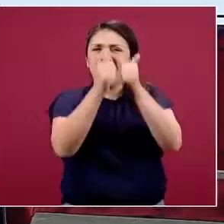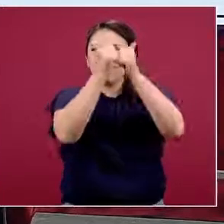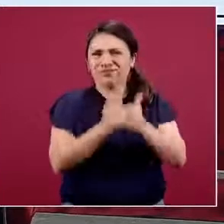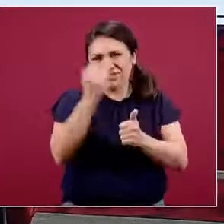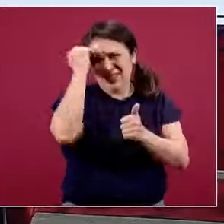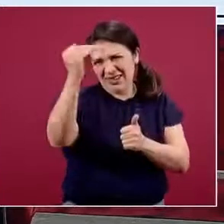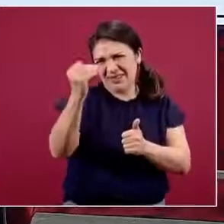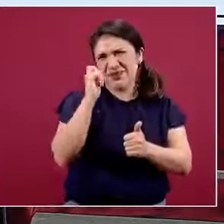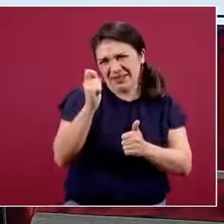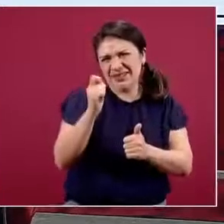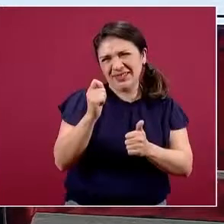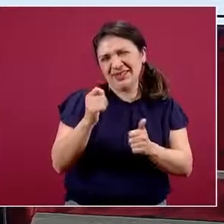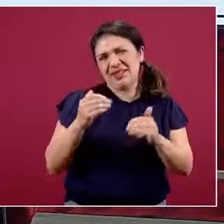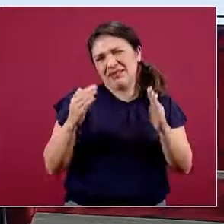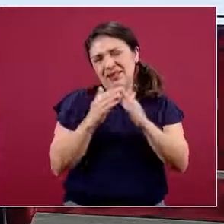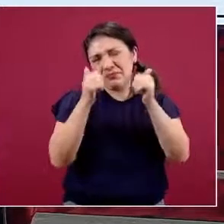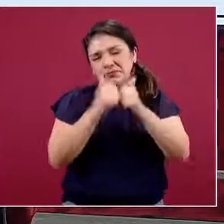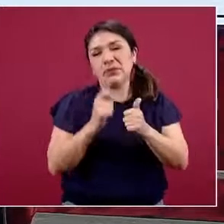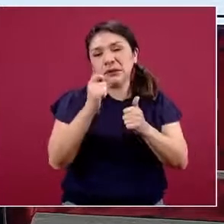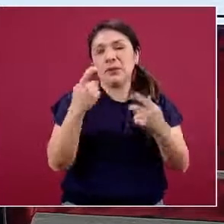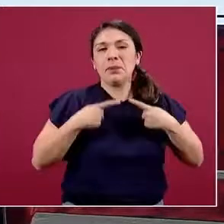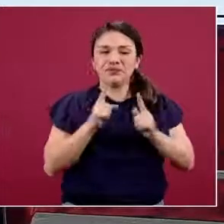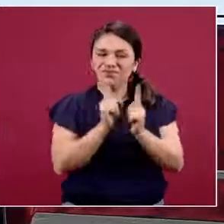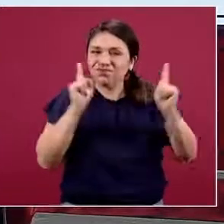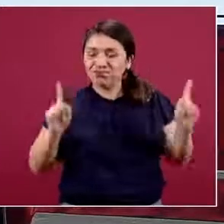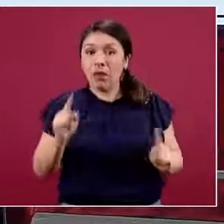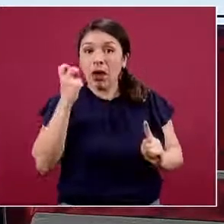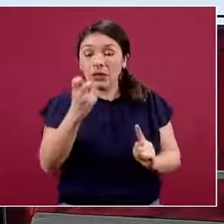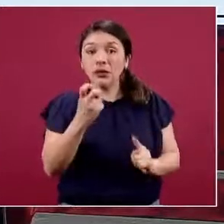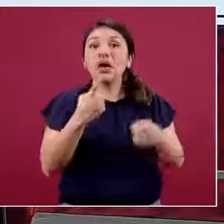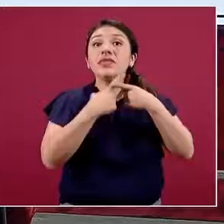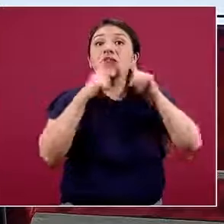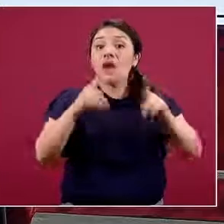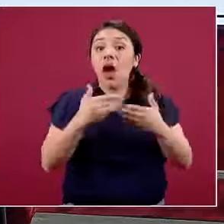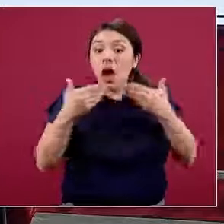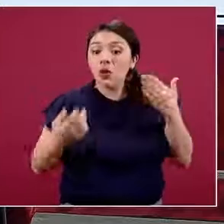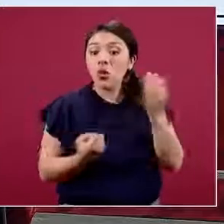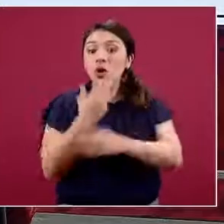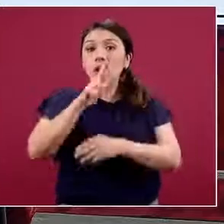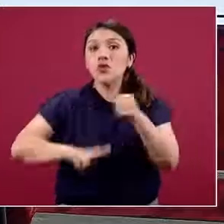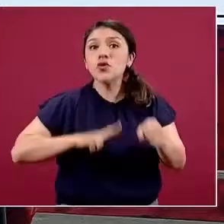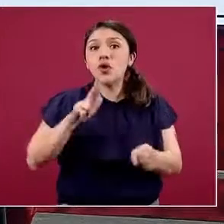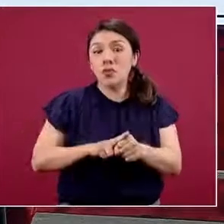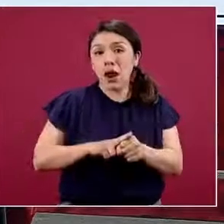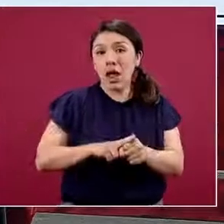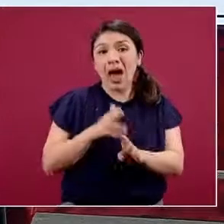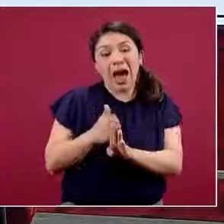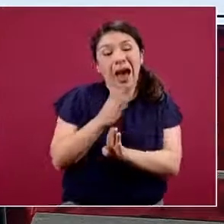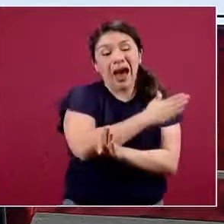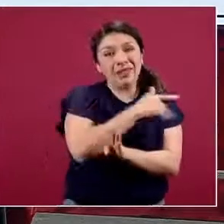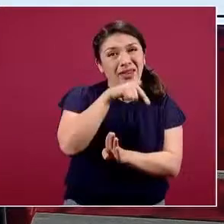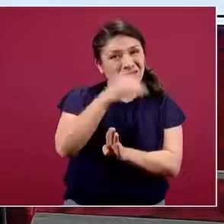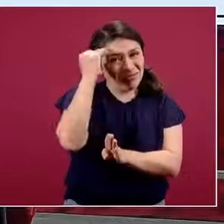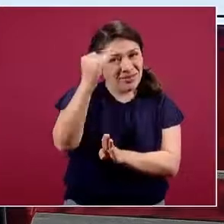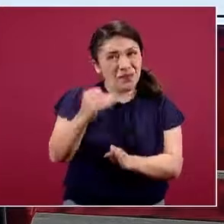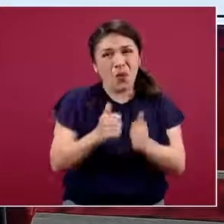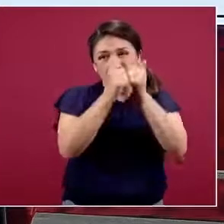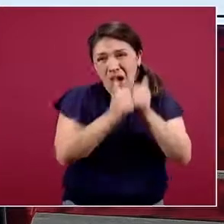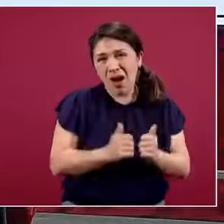Sana Distancia y que a diferencia de la nueva normalidad, la Jornada Nacional de Sana Distancia fue